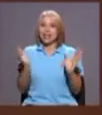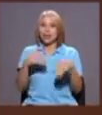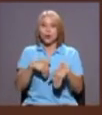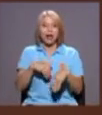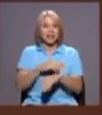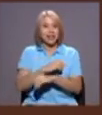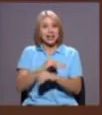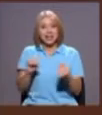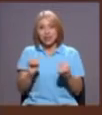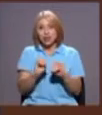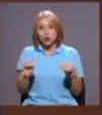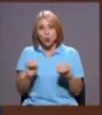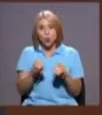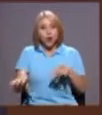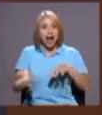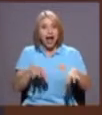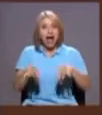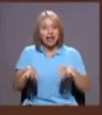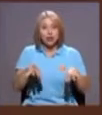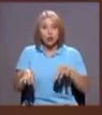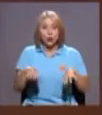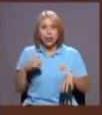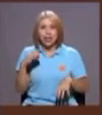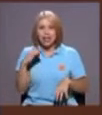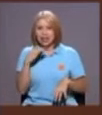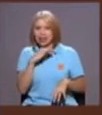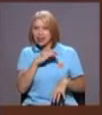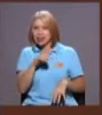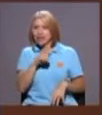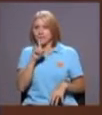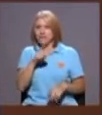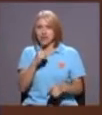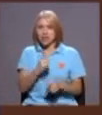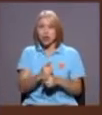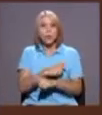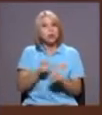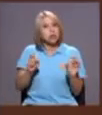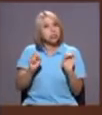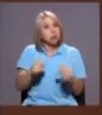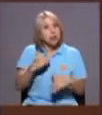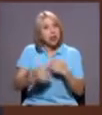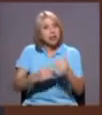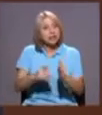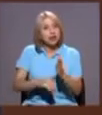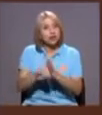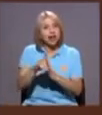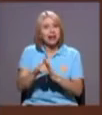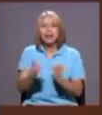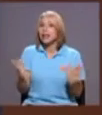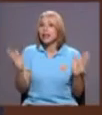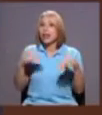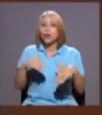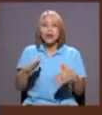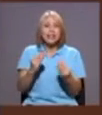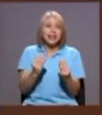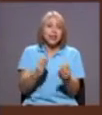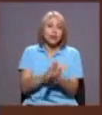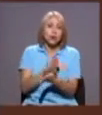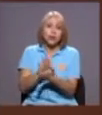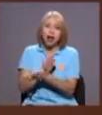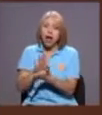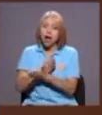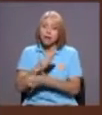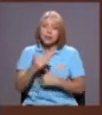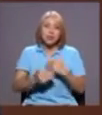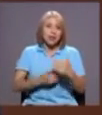ningún acto indebido, pero que se pueda desarrollar, que no haya tanto trámite, que le